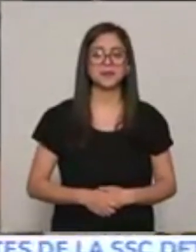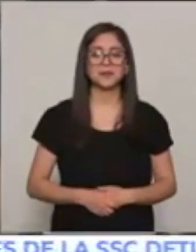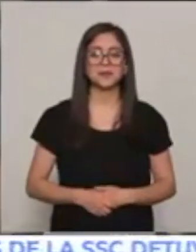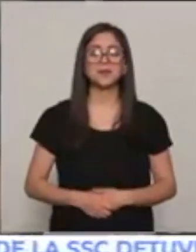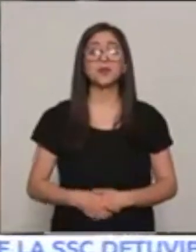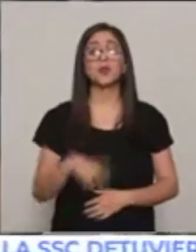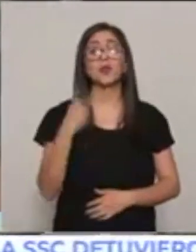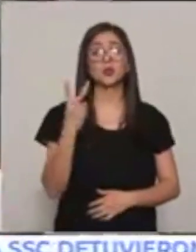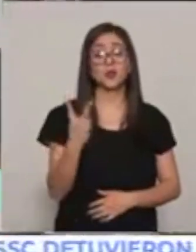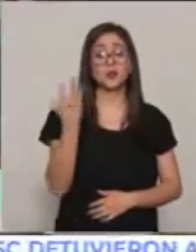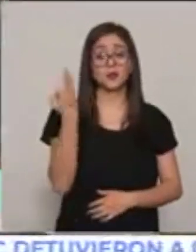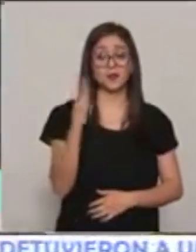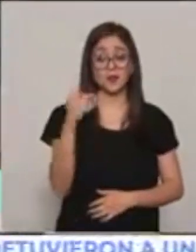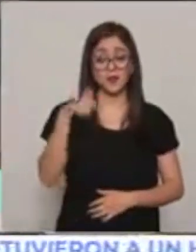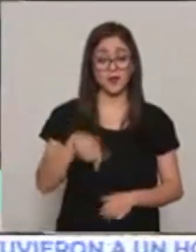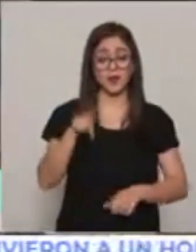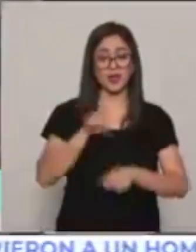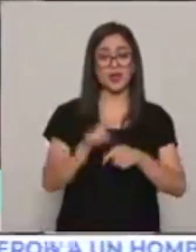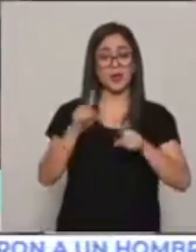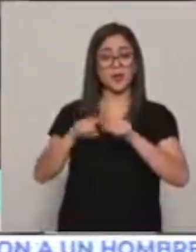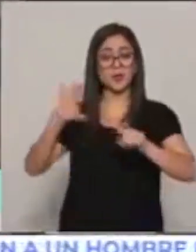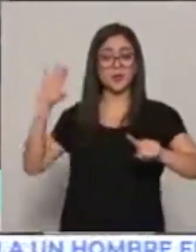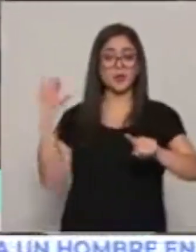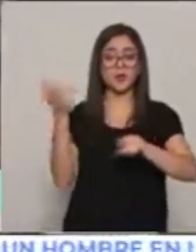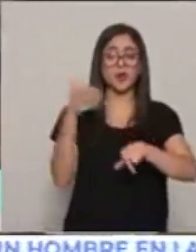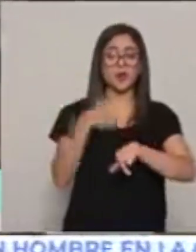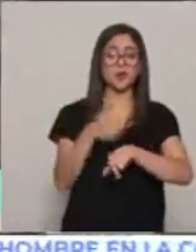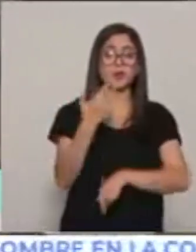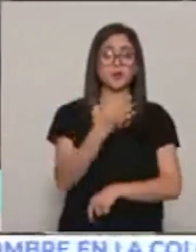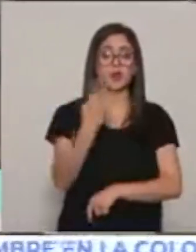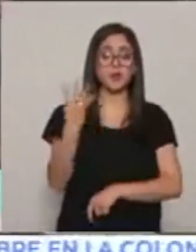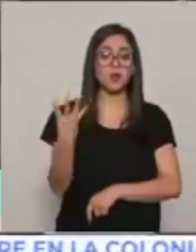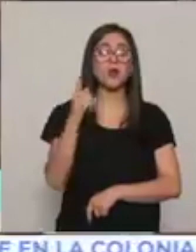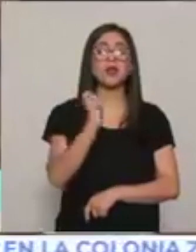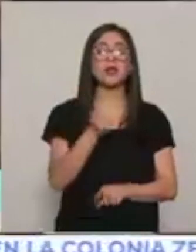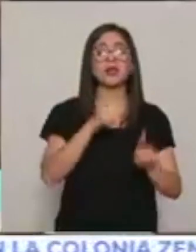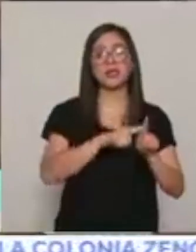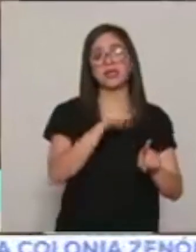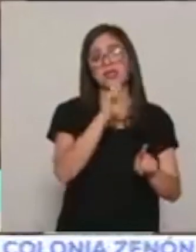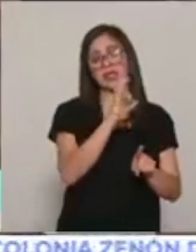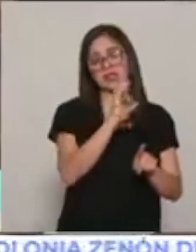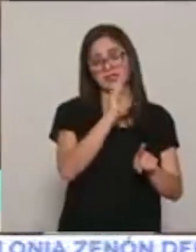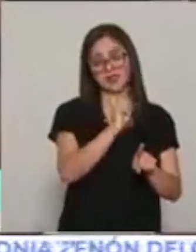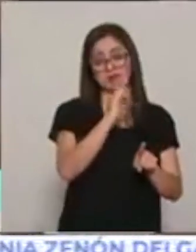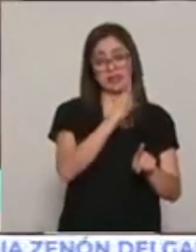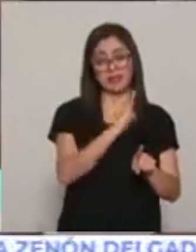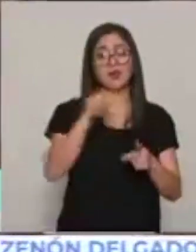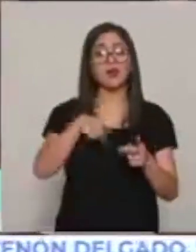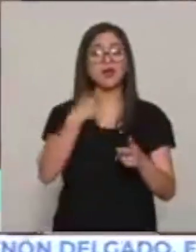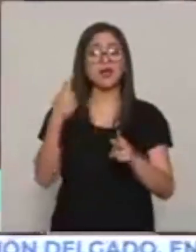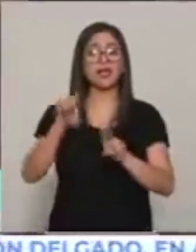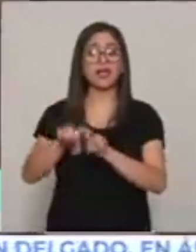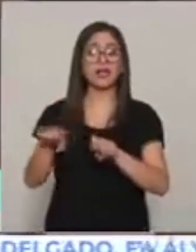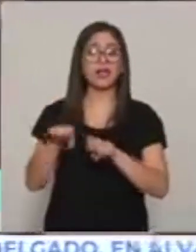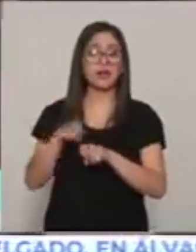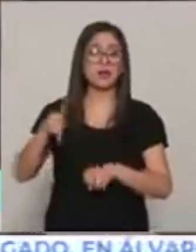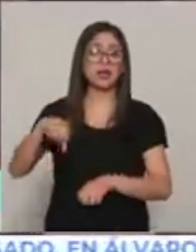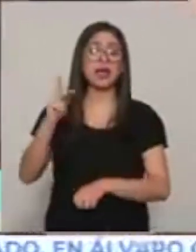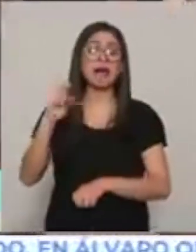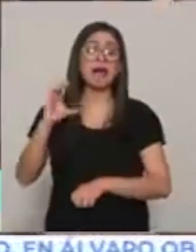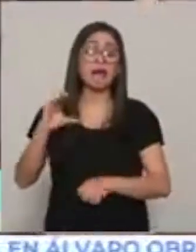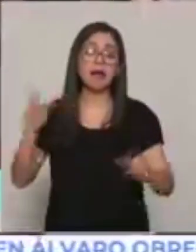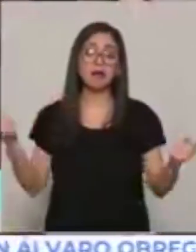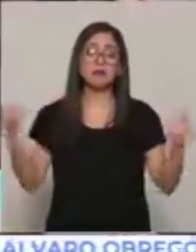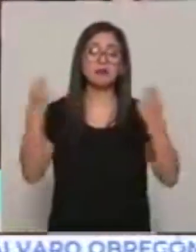2 de febrero, día del Super Bowl 54, donde los 49 de San Francisco y los Jefes de Kansas City disputarán el Super